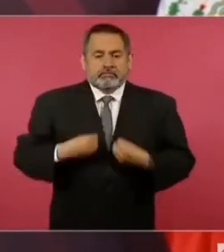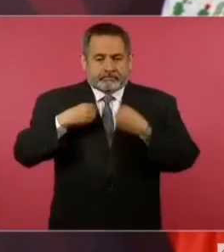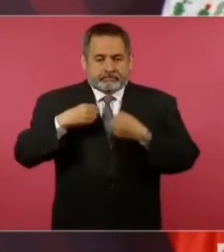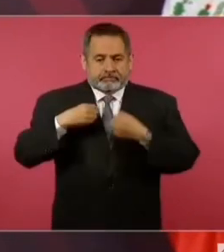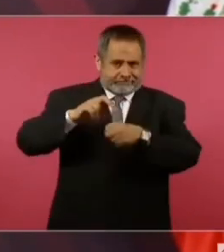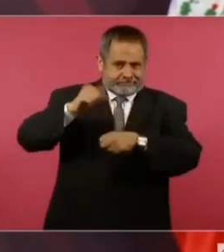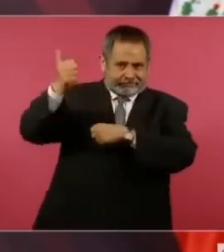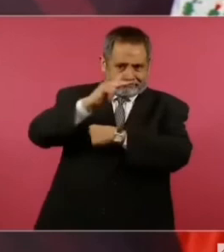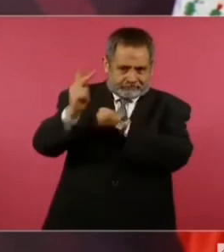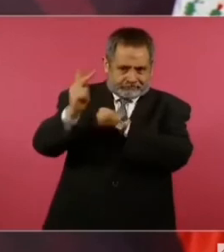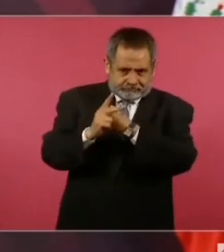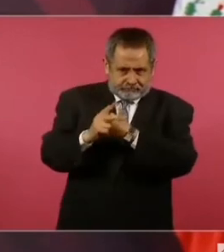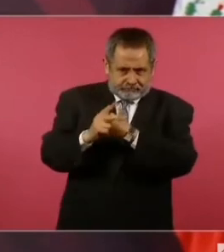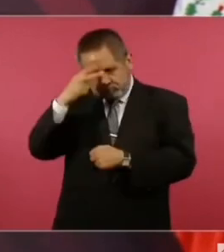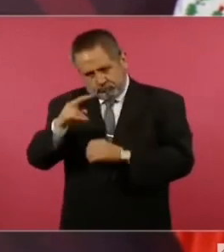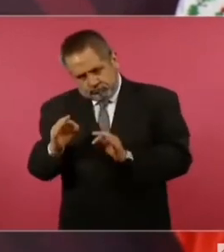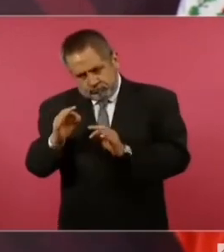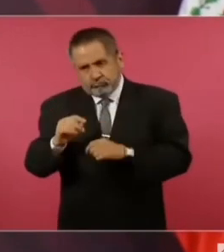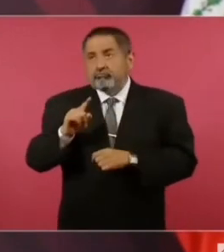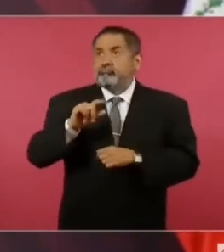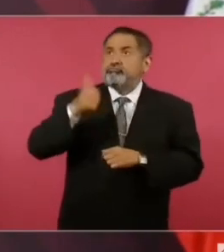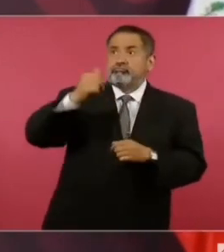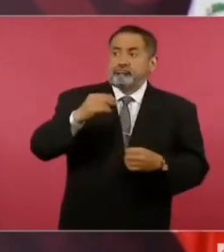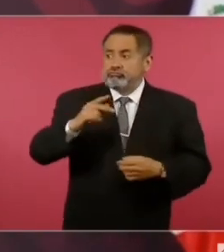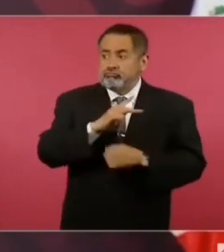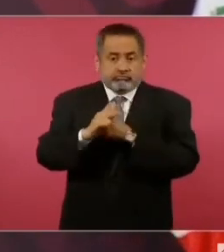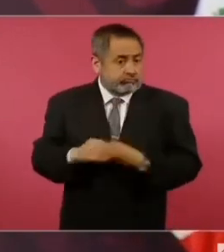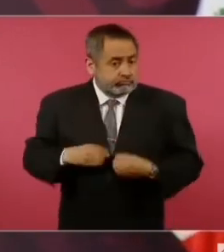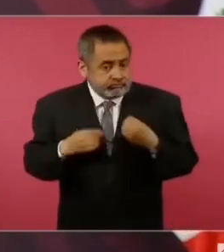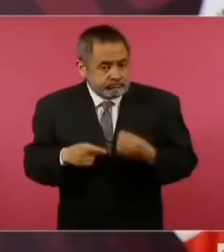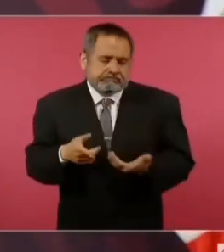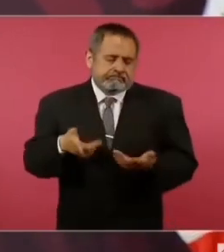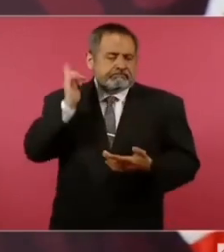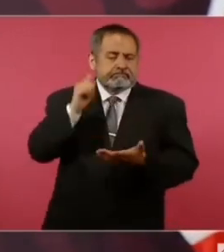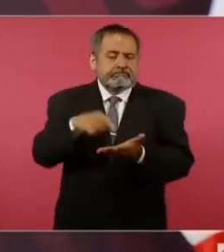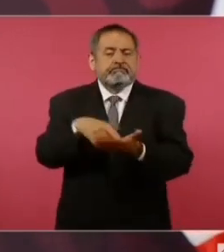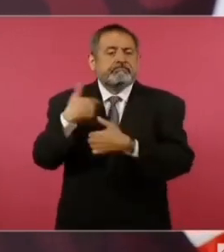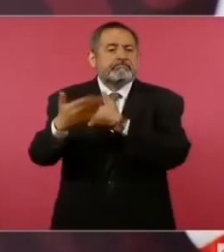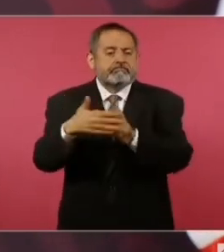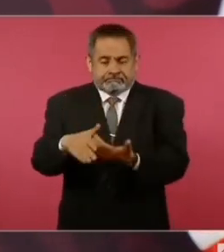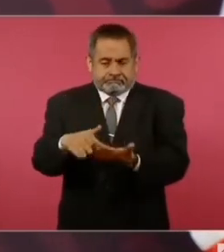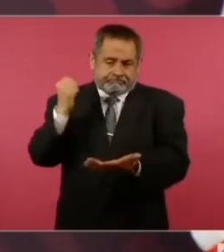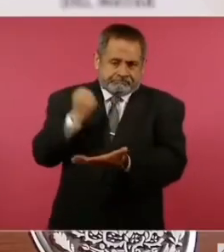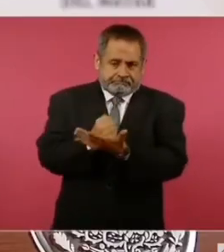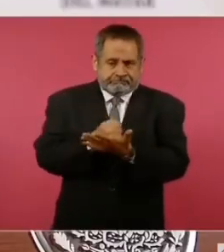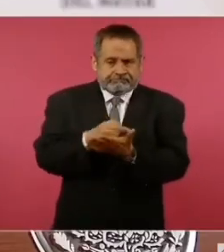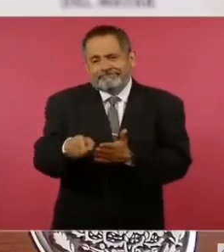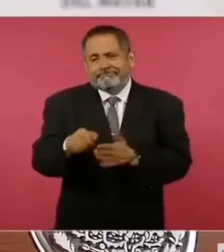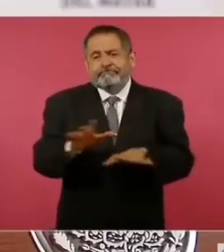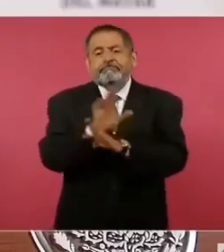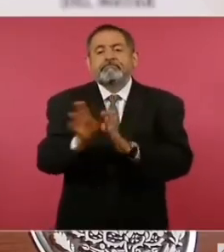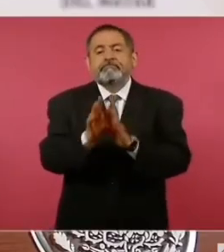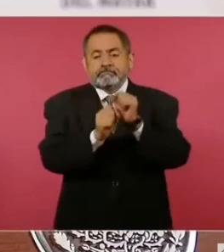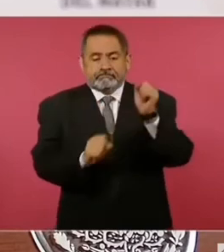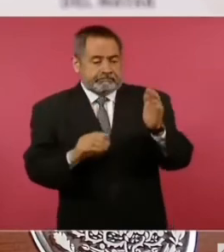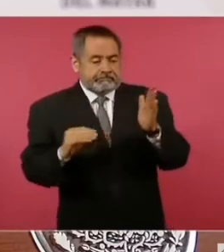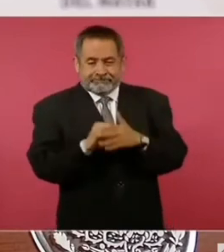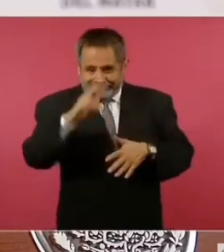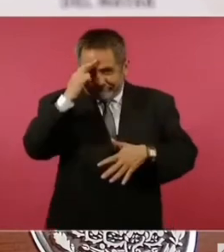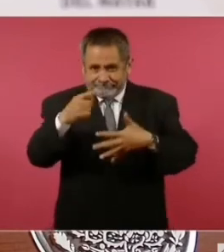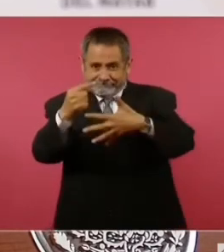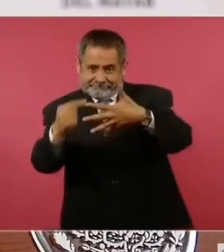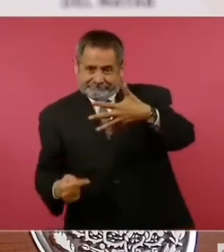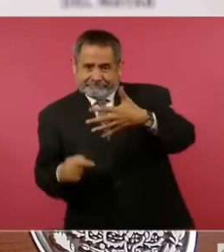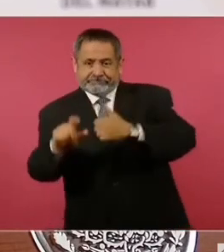Ojalá y se apruebe. Es una reforma constitucional. En el paquete de 20